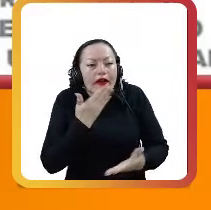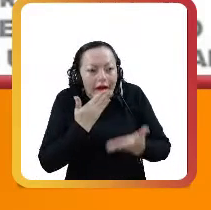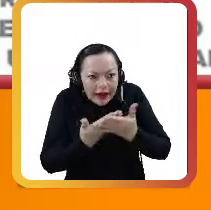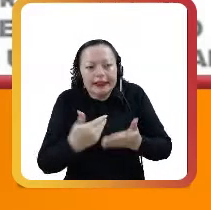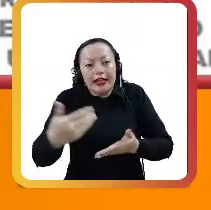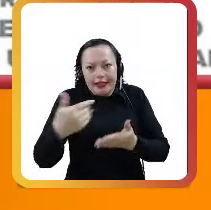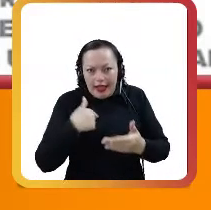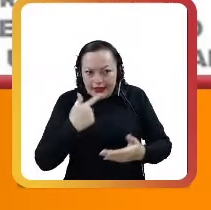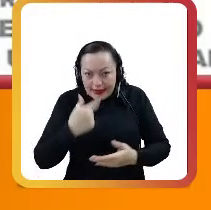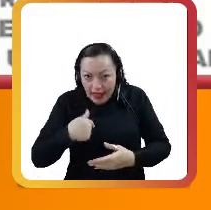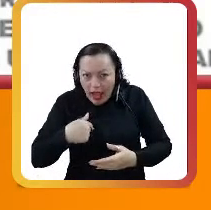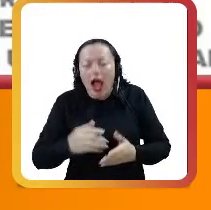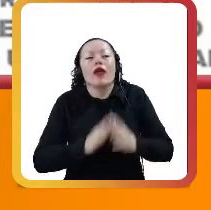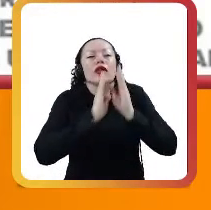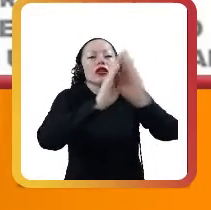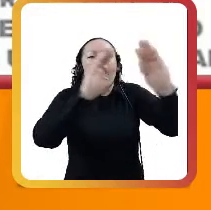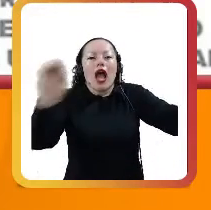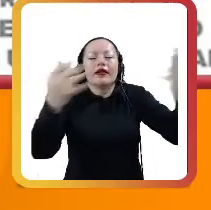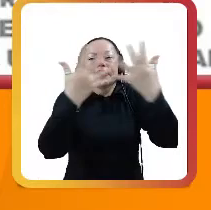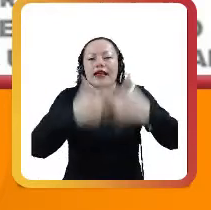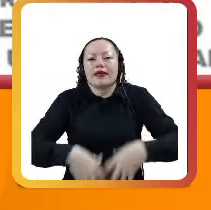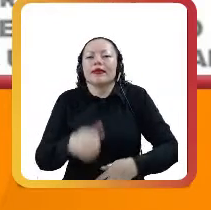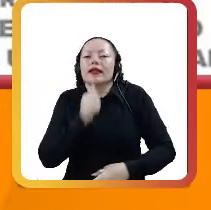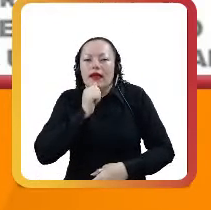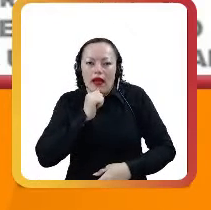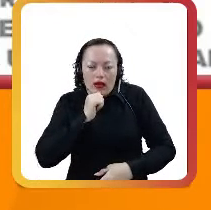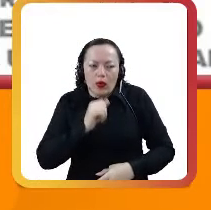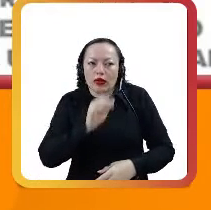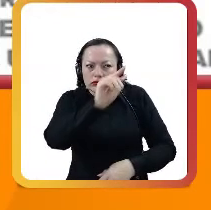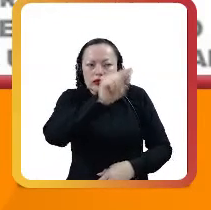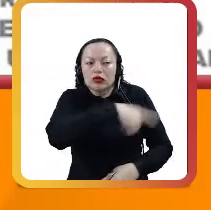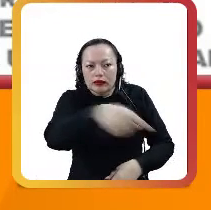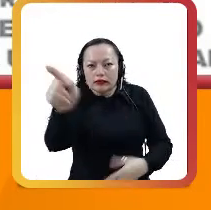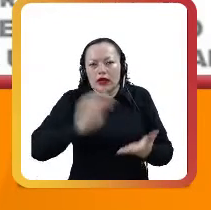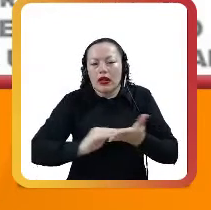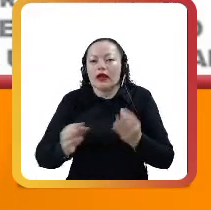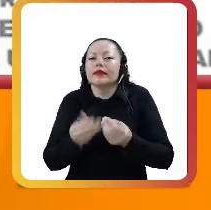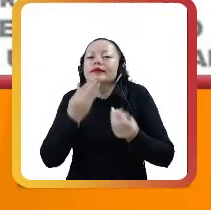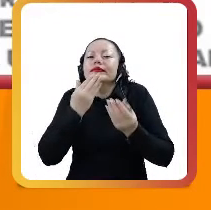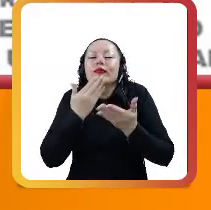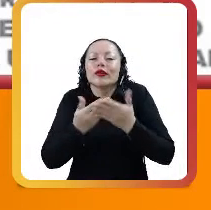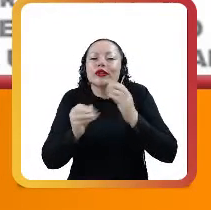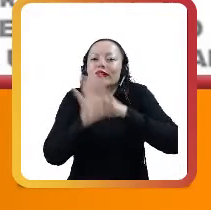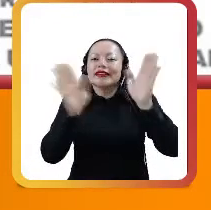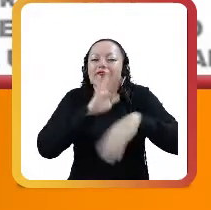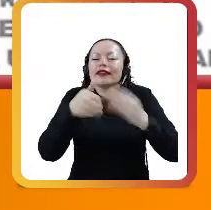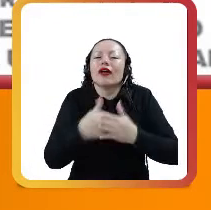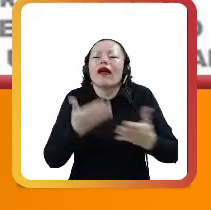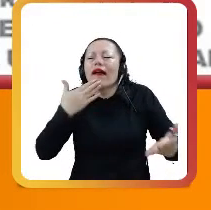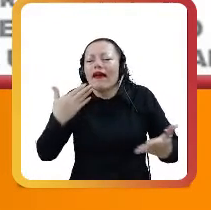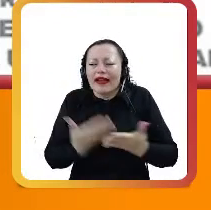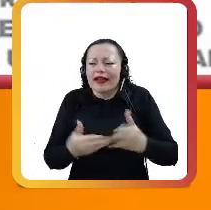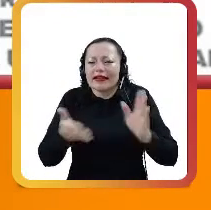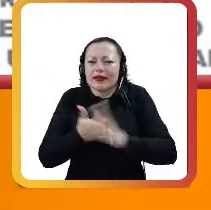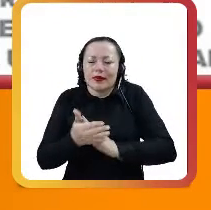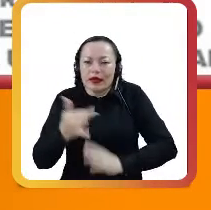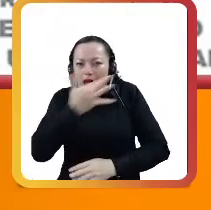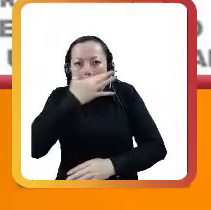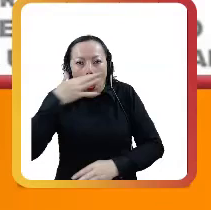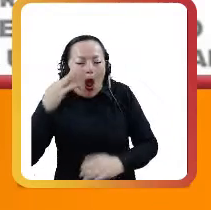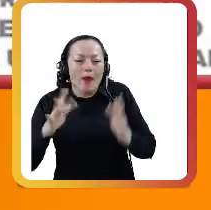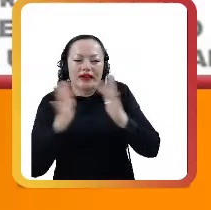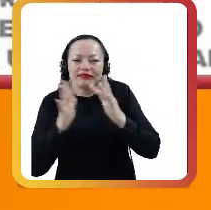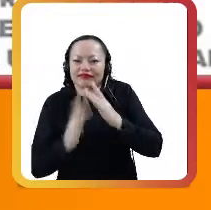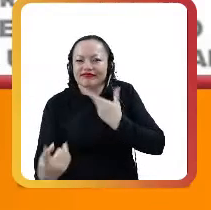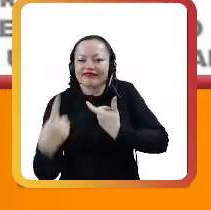Ferney Zapata también estaba conectado con nosotros a esta hora diciendo buenos días. Gracias, Ferney, también por estar conectado con